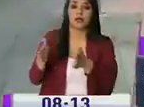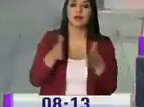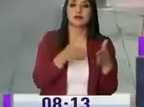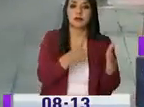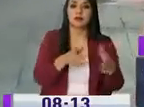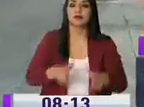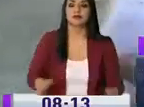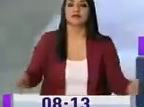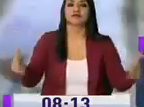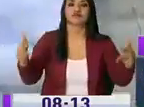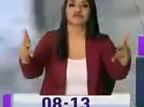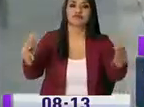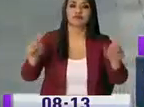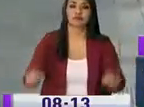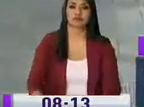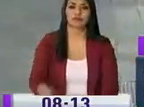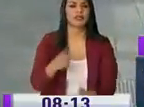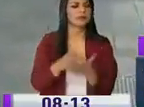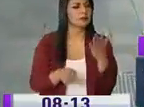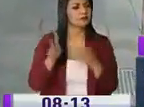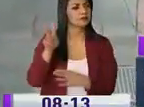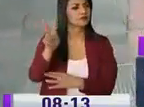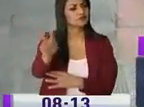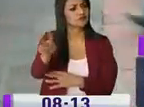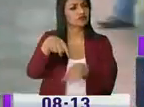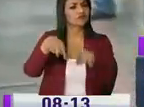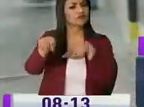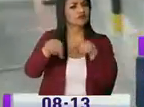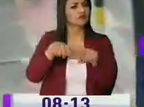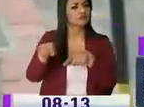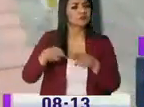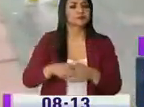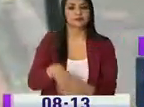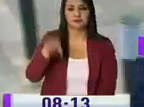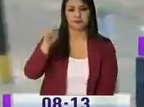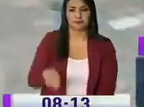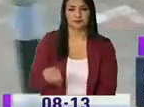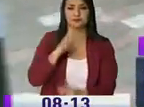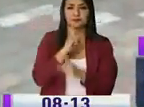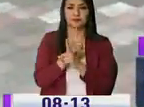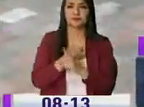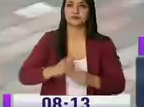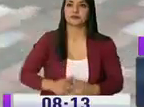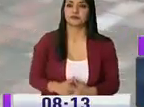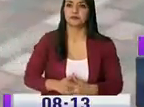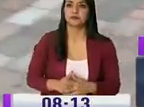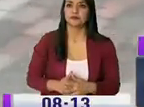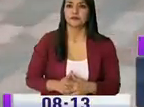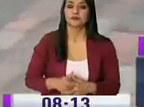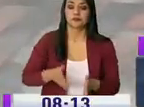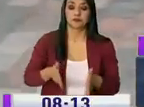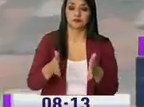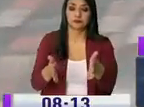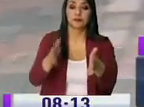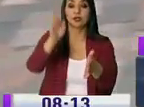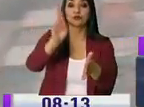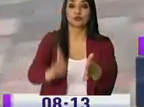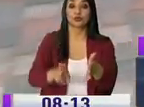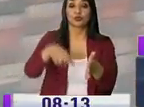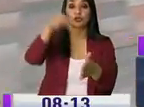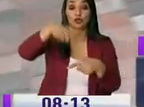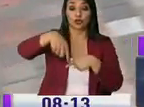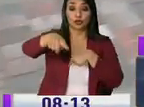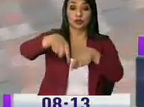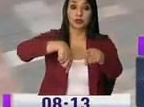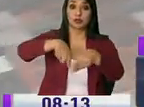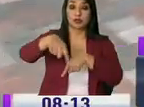que se debe tomar y qué pasa con el transporte público que circulaba por aquí? Efectivamente, las calles de sur a norte que están próximas a